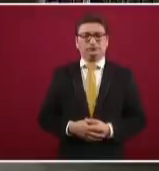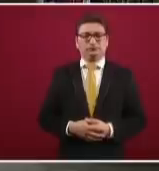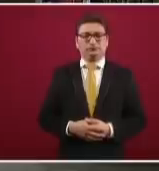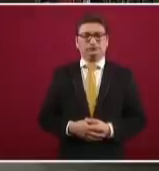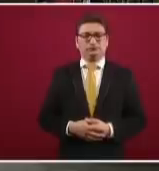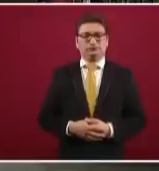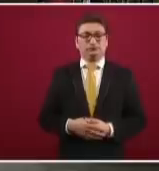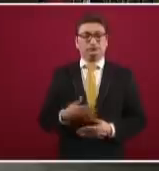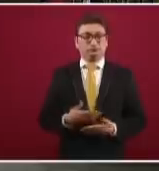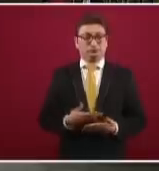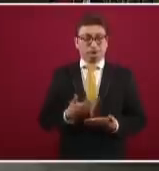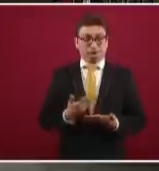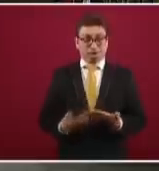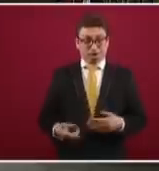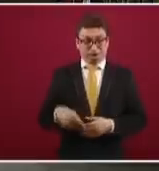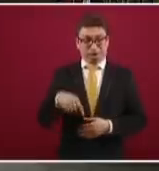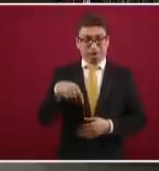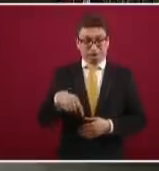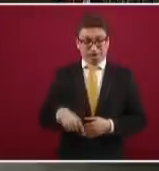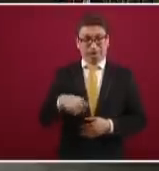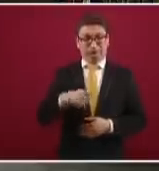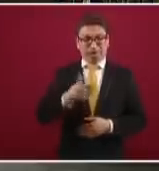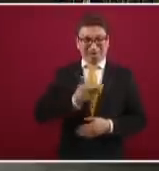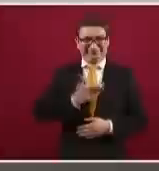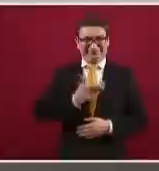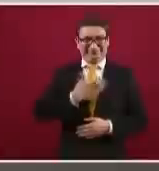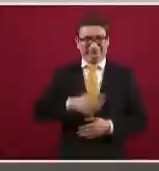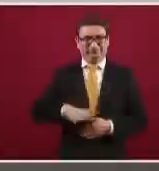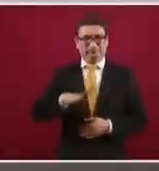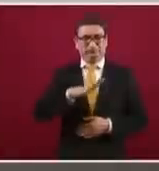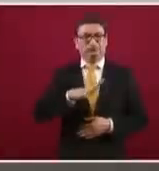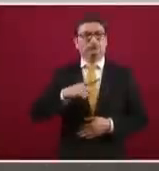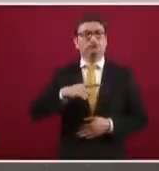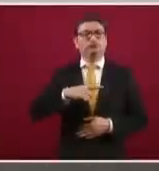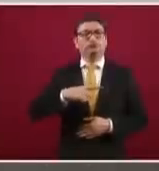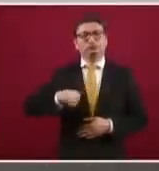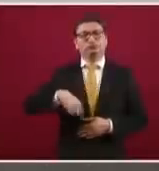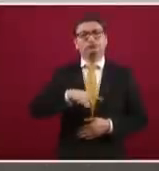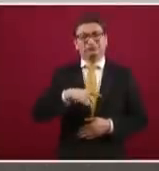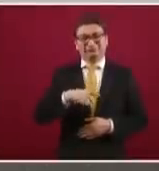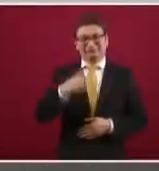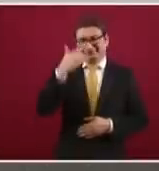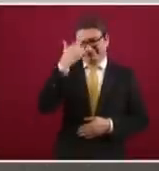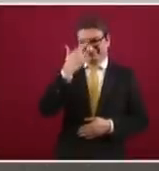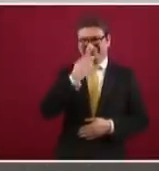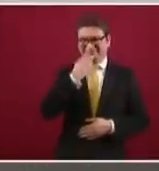les comentaba que vamos a dejar como museo